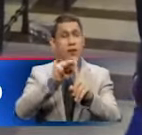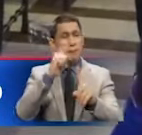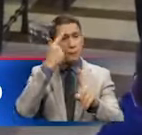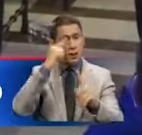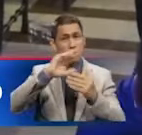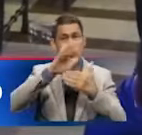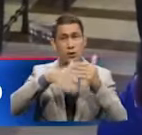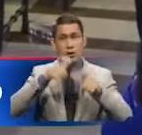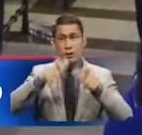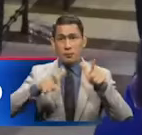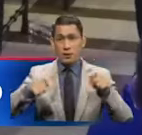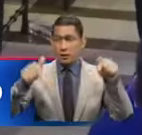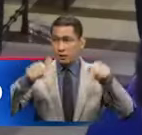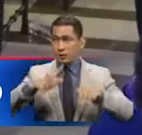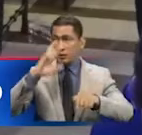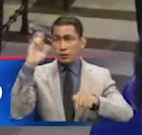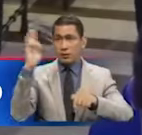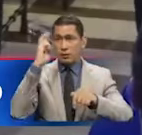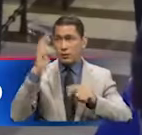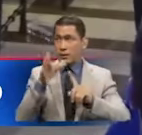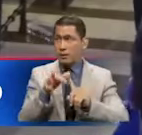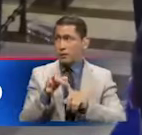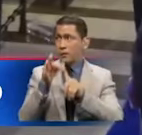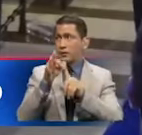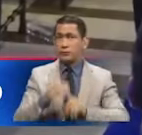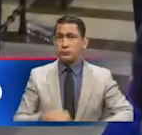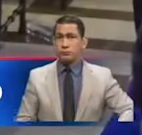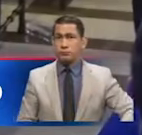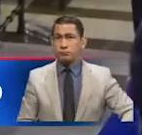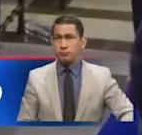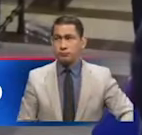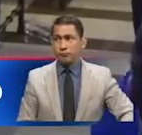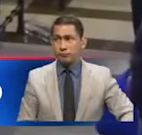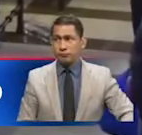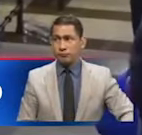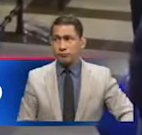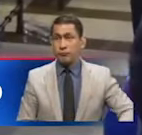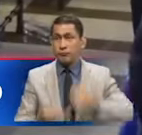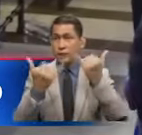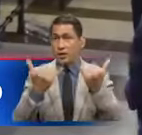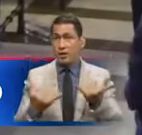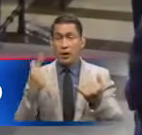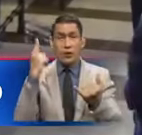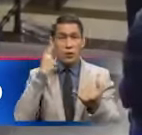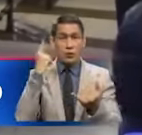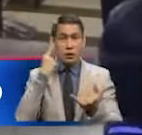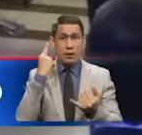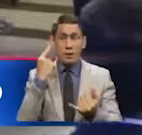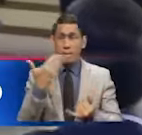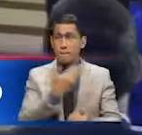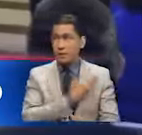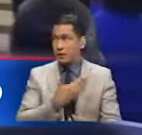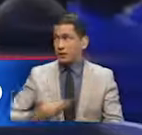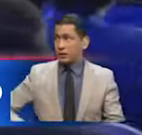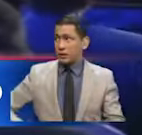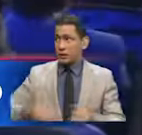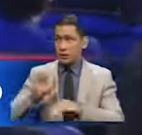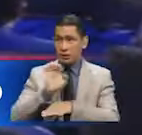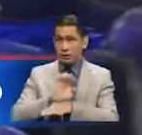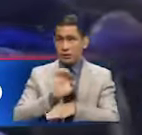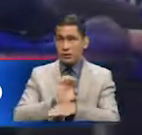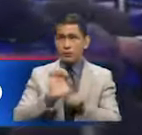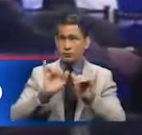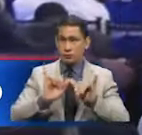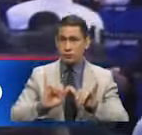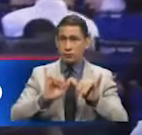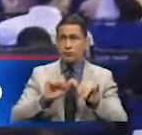precisamente pues, en este evento acá, en lo que es el Club Bellavista. Vamos a escuchar las palabras del presidente de la República a continuación para todos